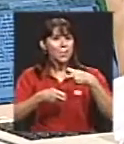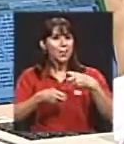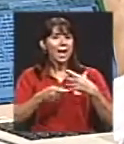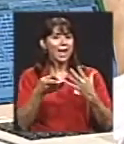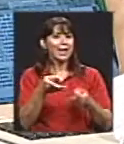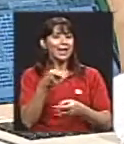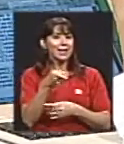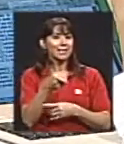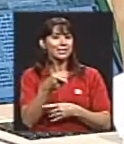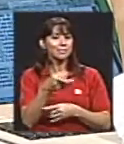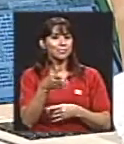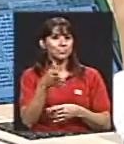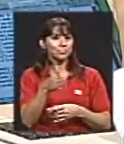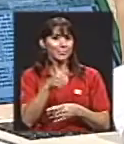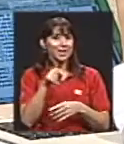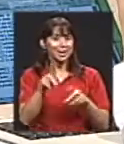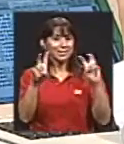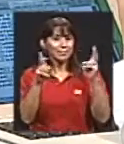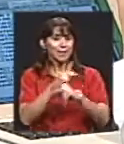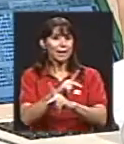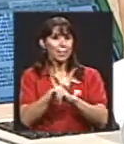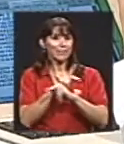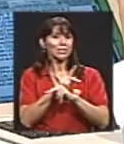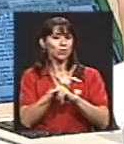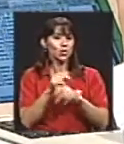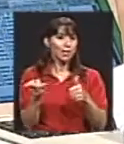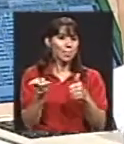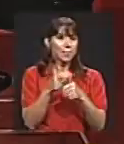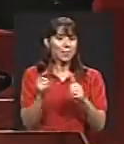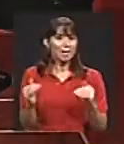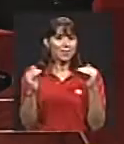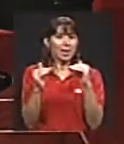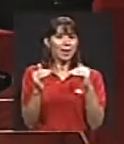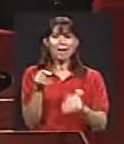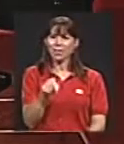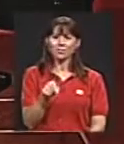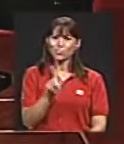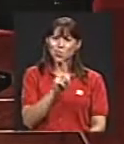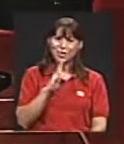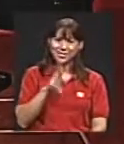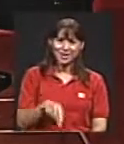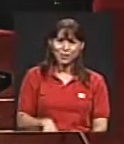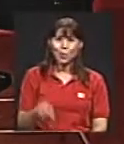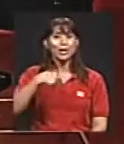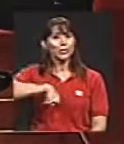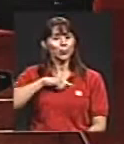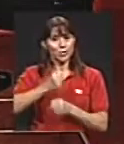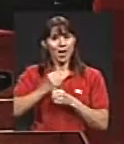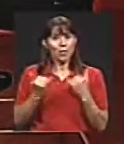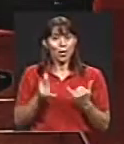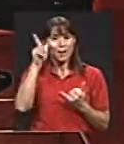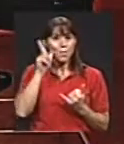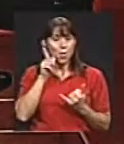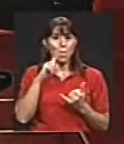desde la de la prevención del primer nivel y no es cierto no es cierto y hoy lo estamos trabajando el limón el primer